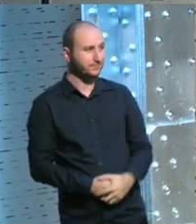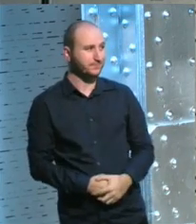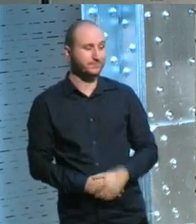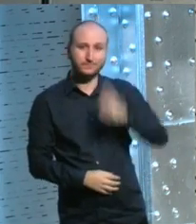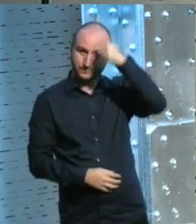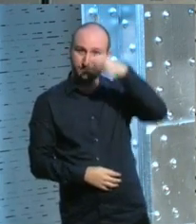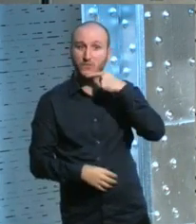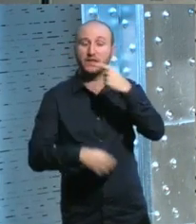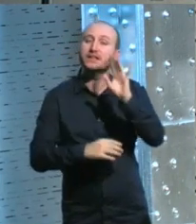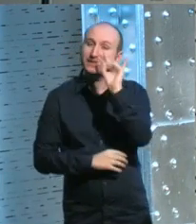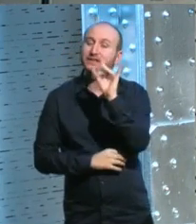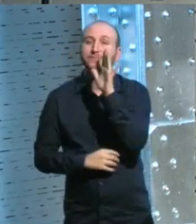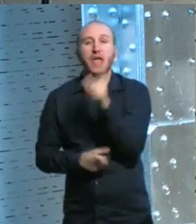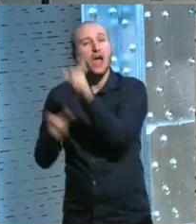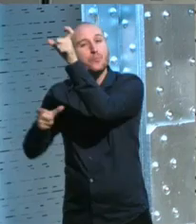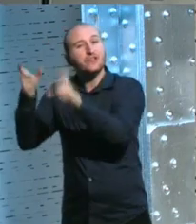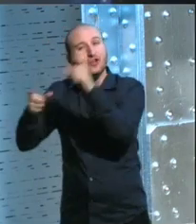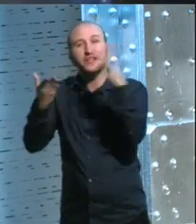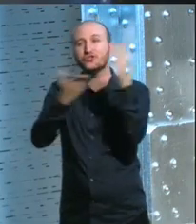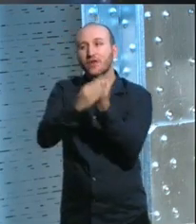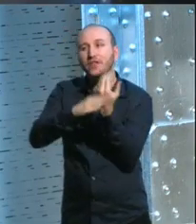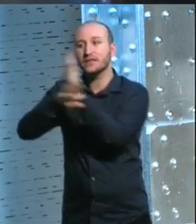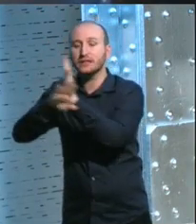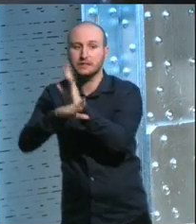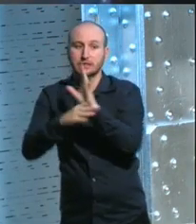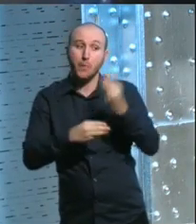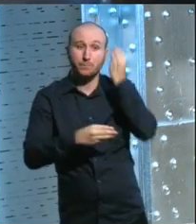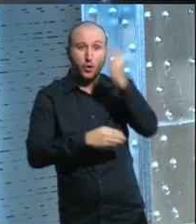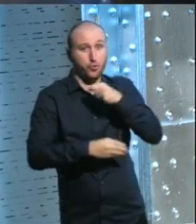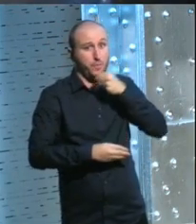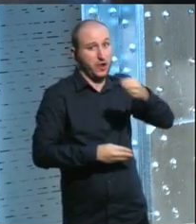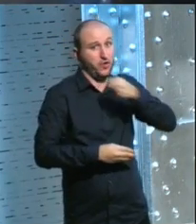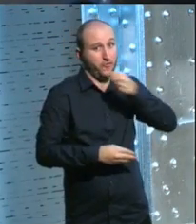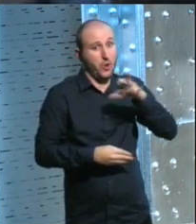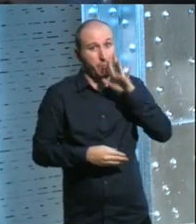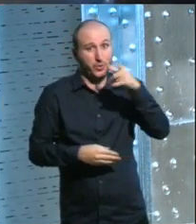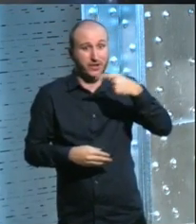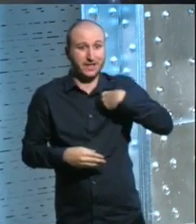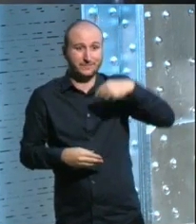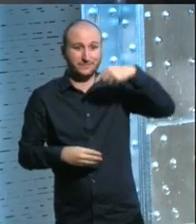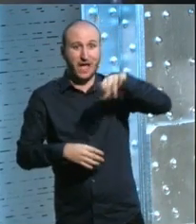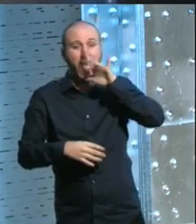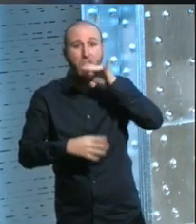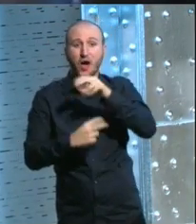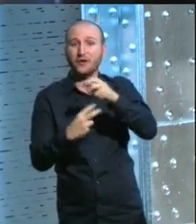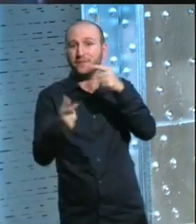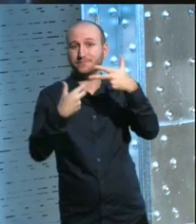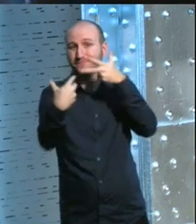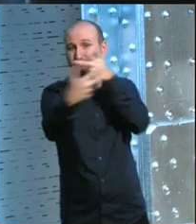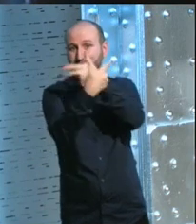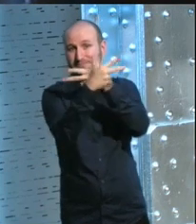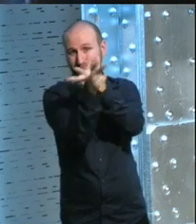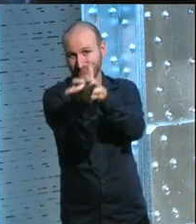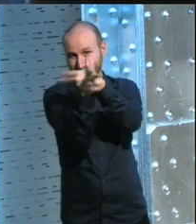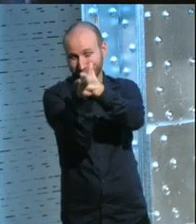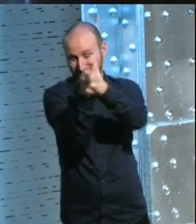De todas las personas que... Sería bueno hablar por un micrófono porque... Estamos en streaming. Ahí.